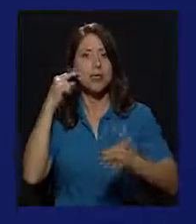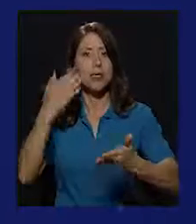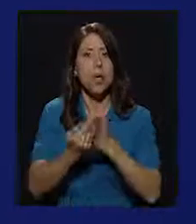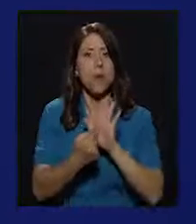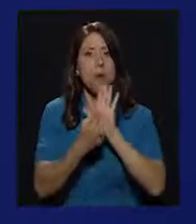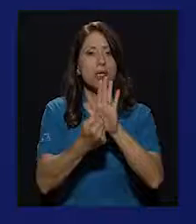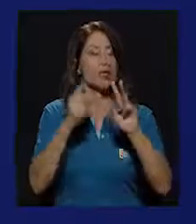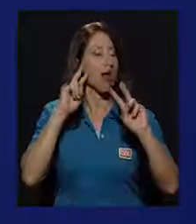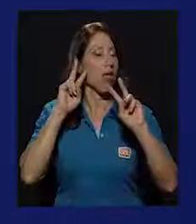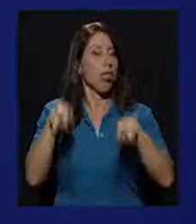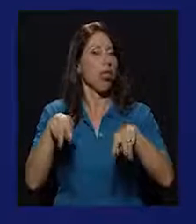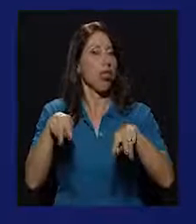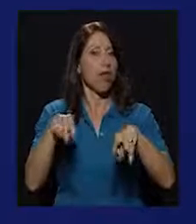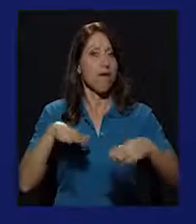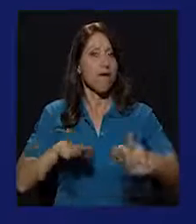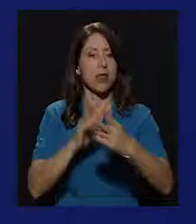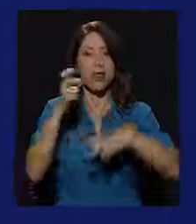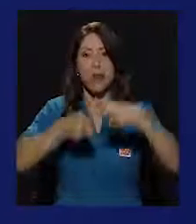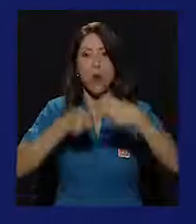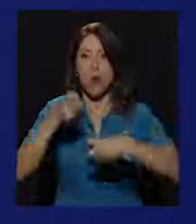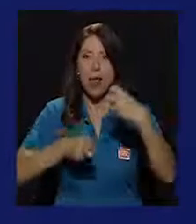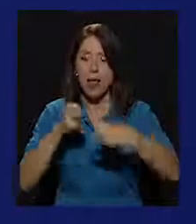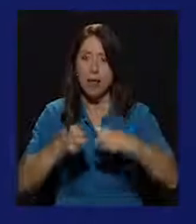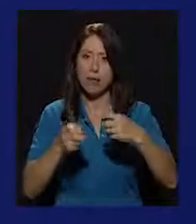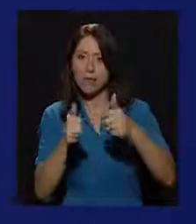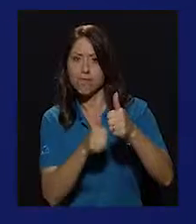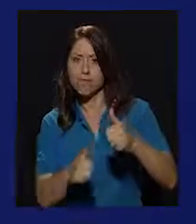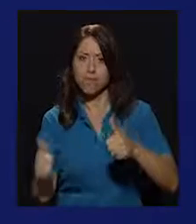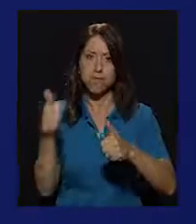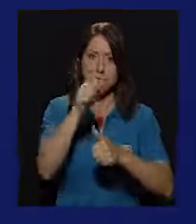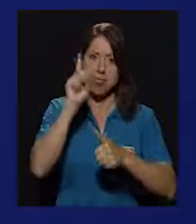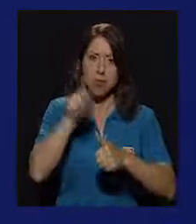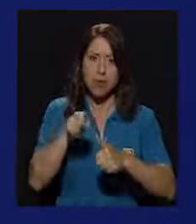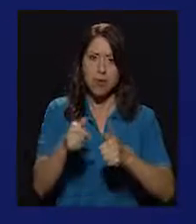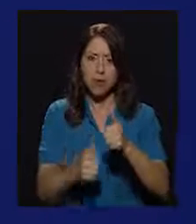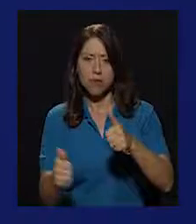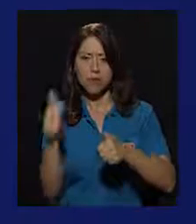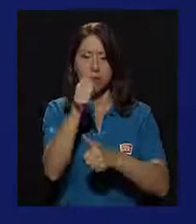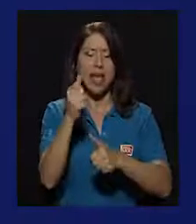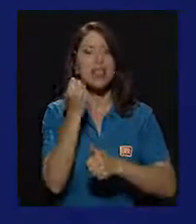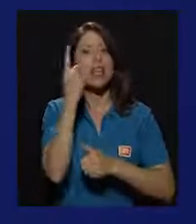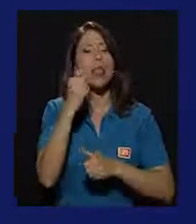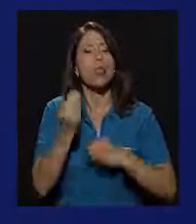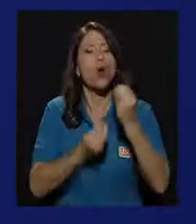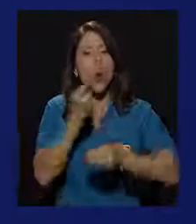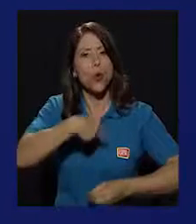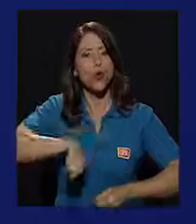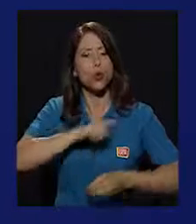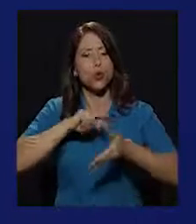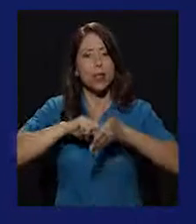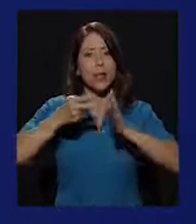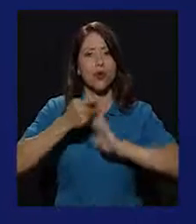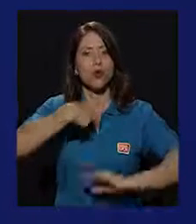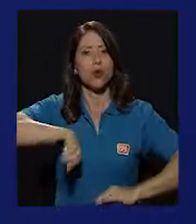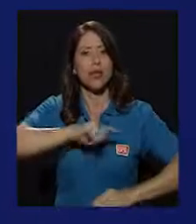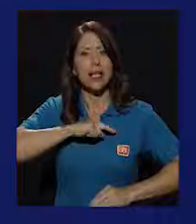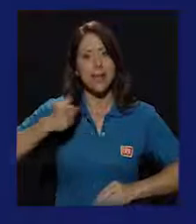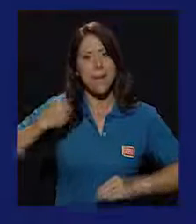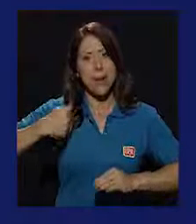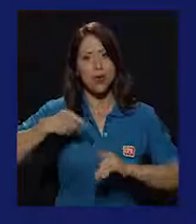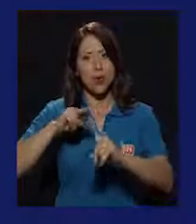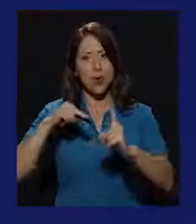la indiferencia ante una problemática de orden prioritario entender cómo definimos las masculinidades